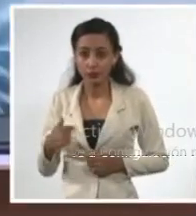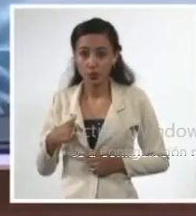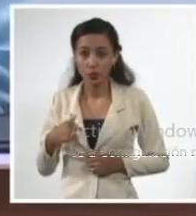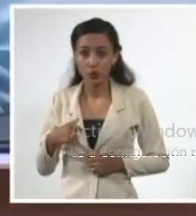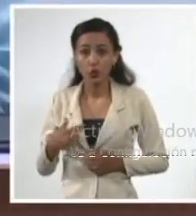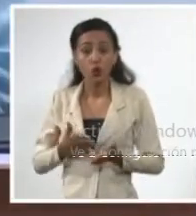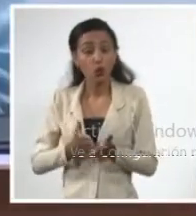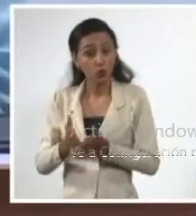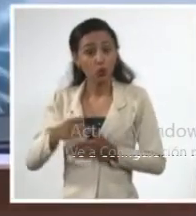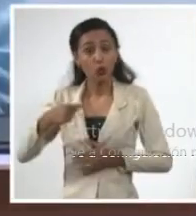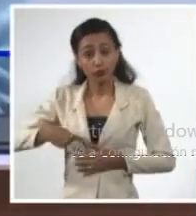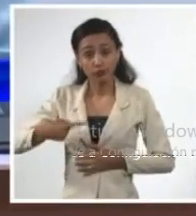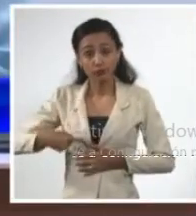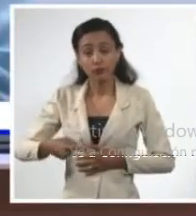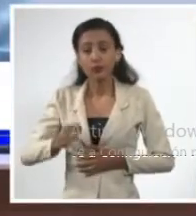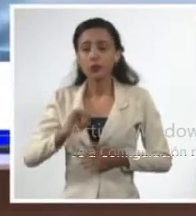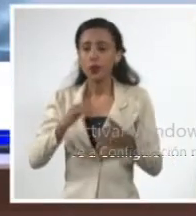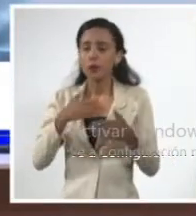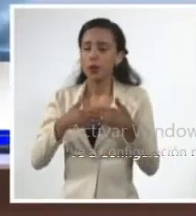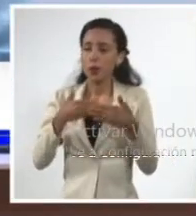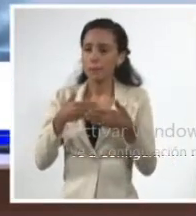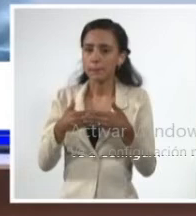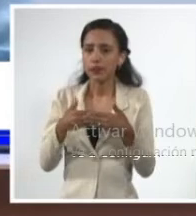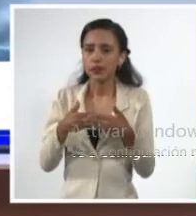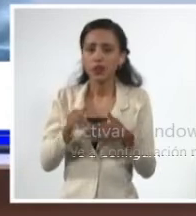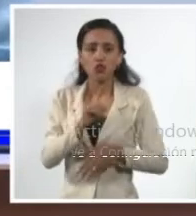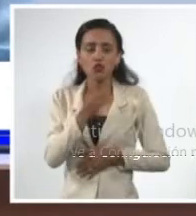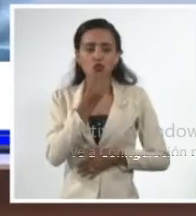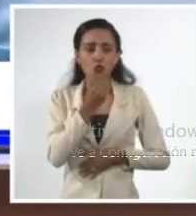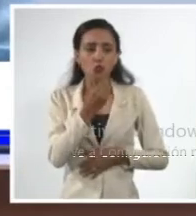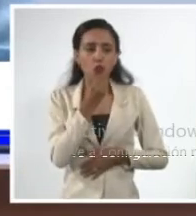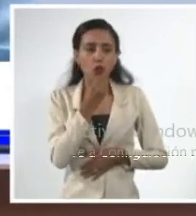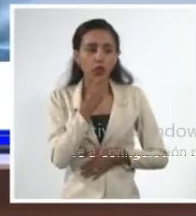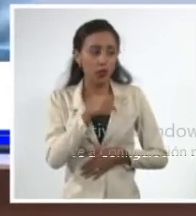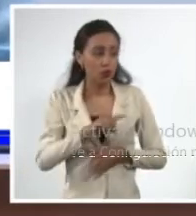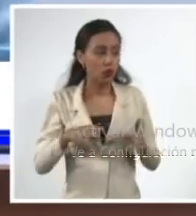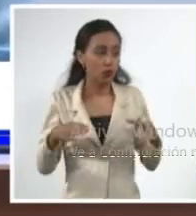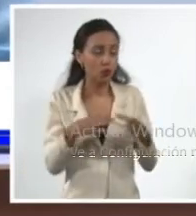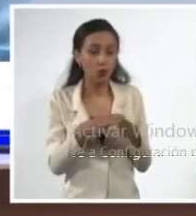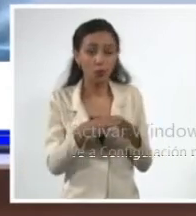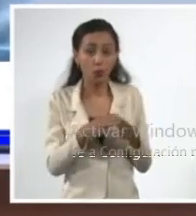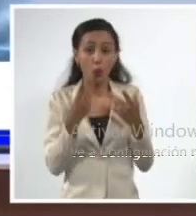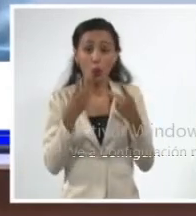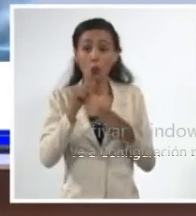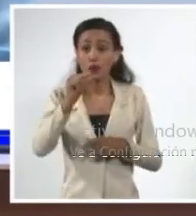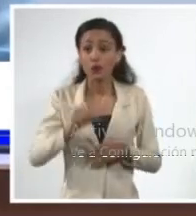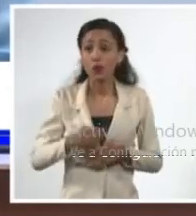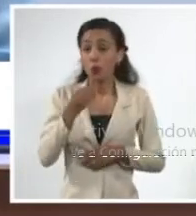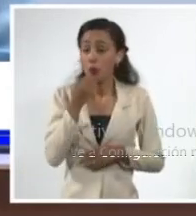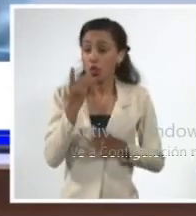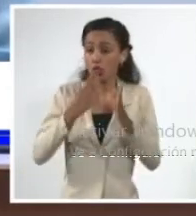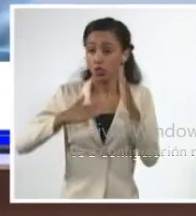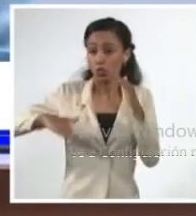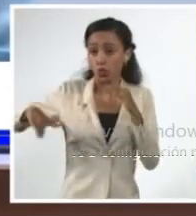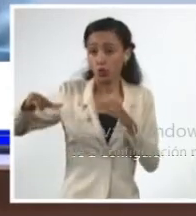en que si las empresas no son capaces de propiciar que una parte importante de sus profesionales hagan